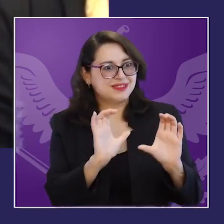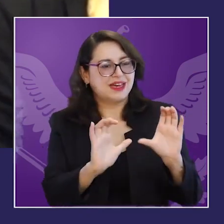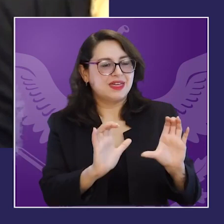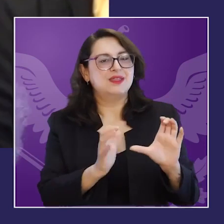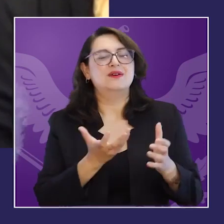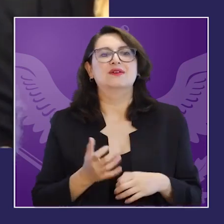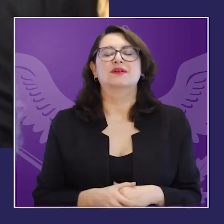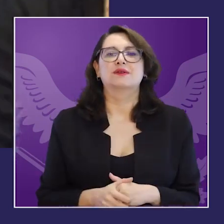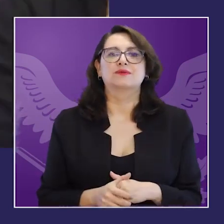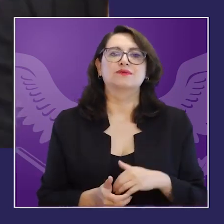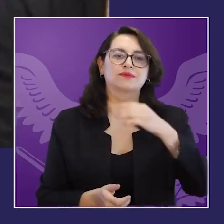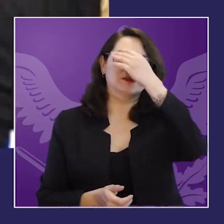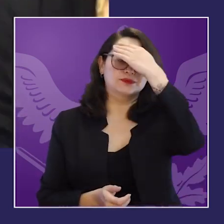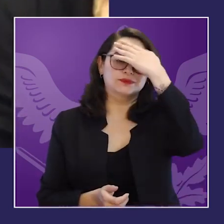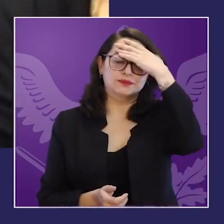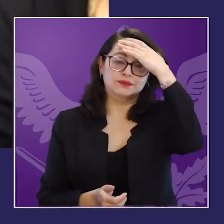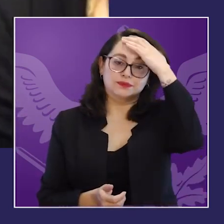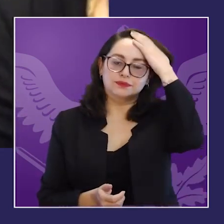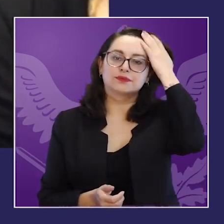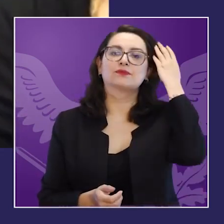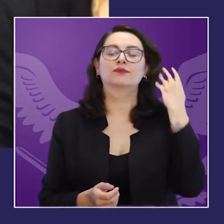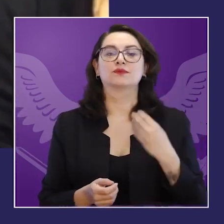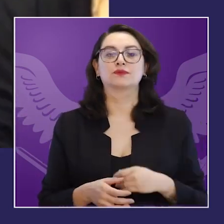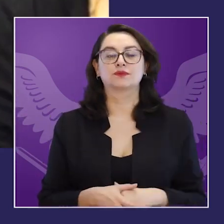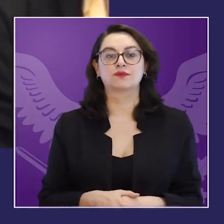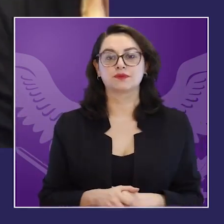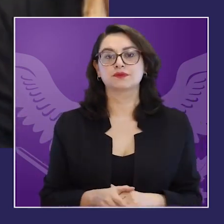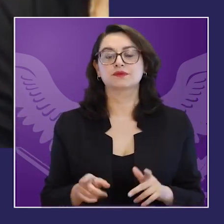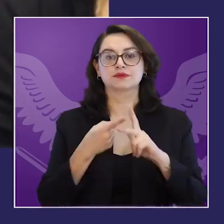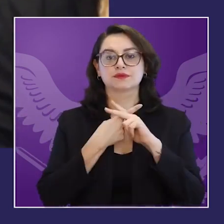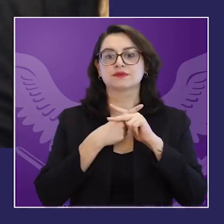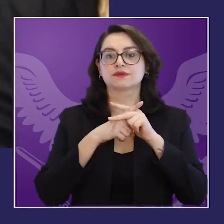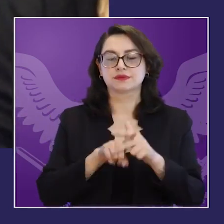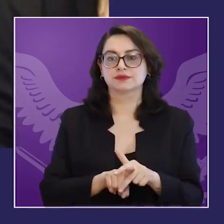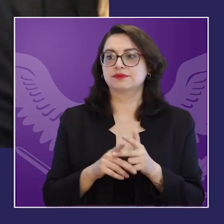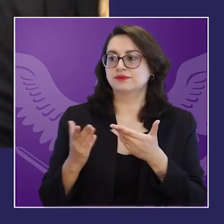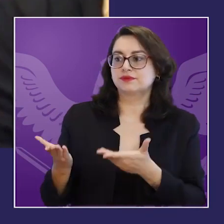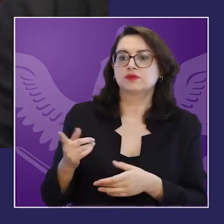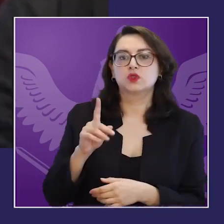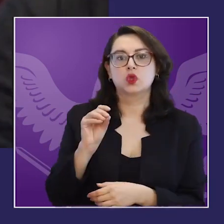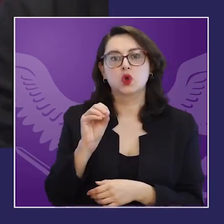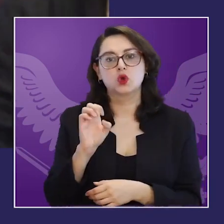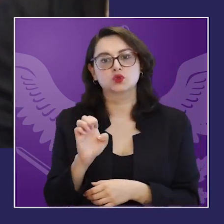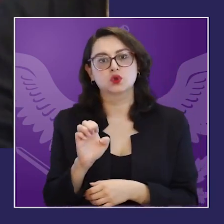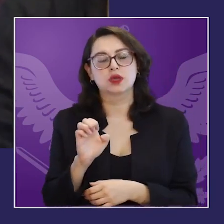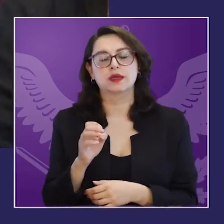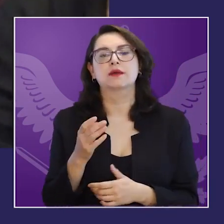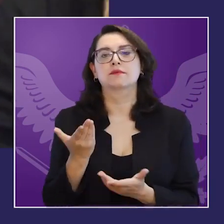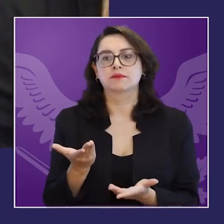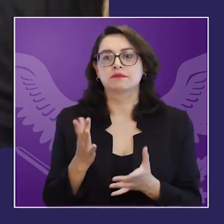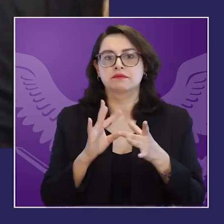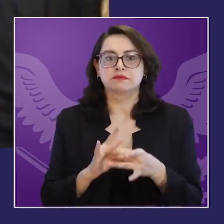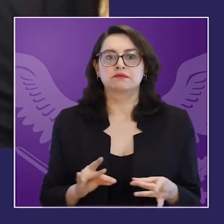Y bueno, y voy a empezar con de allá para acá, con Zoe Verón, que nos va a hacer